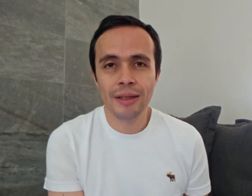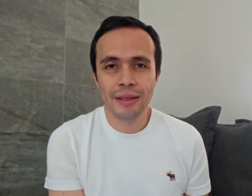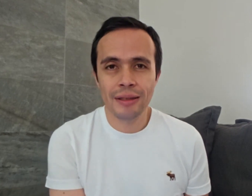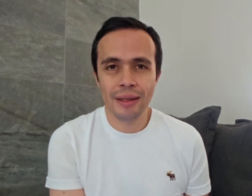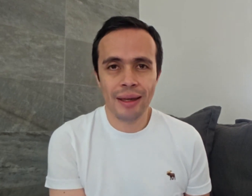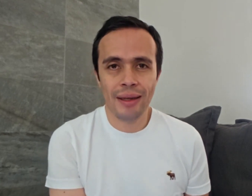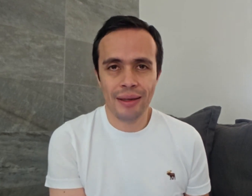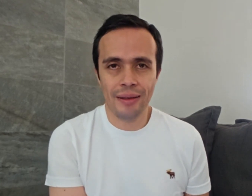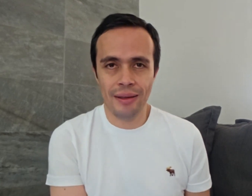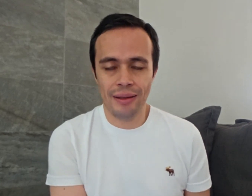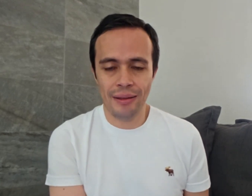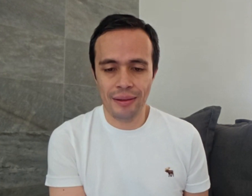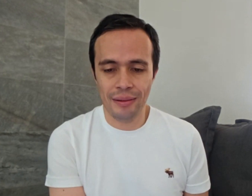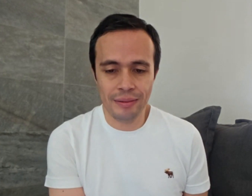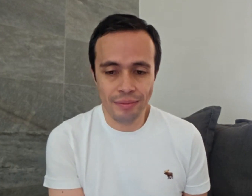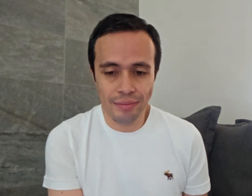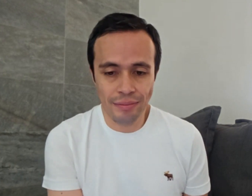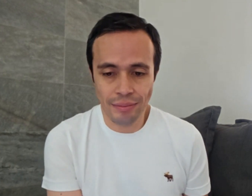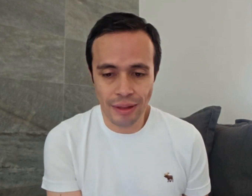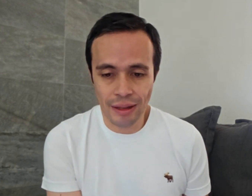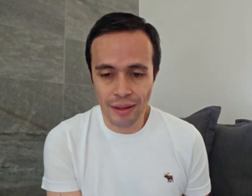incluso de